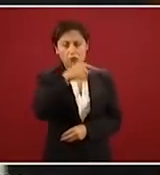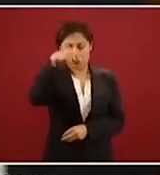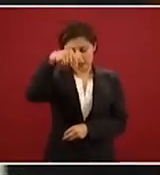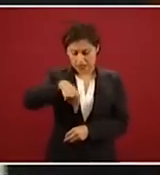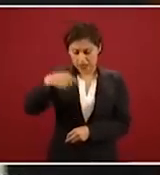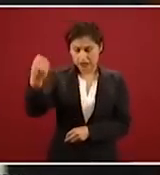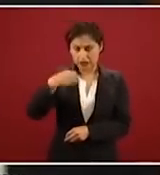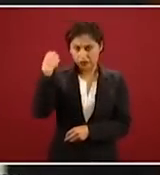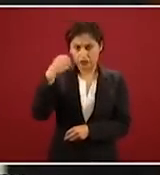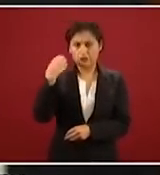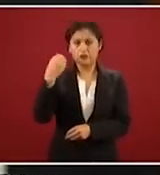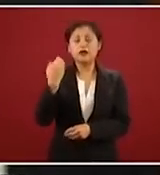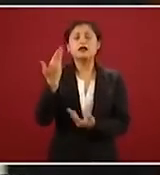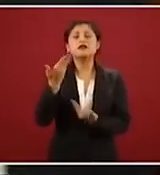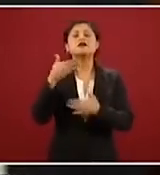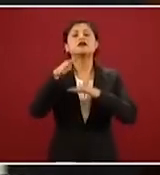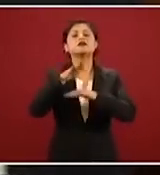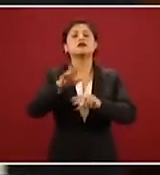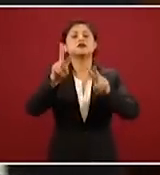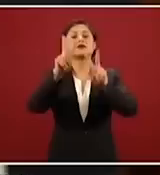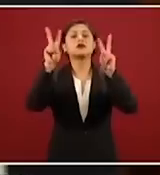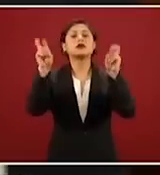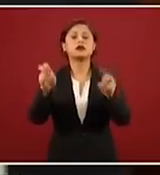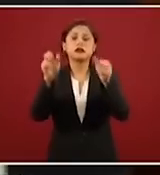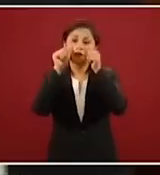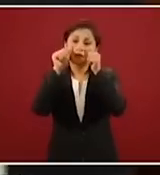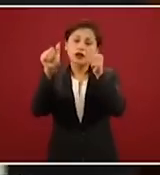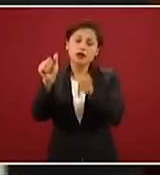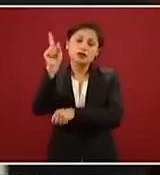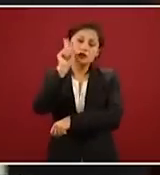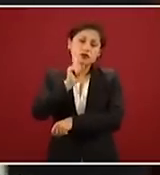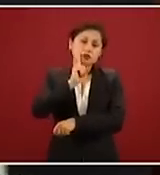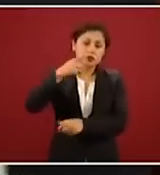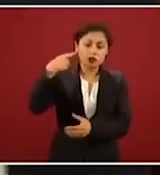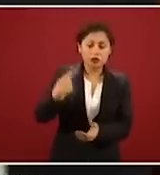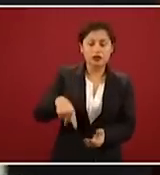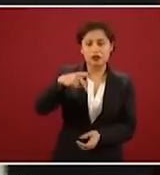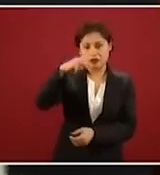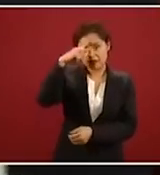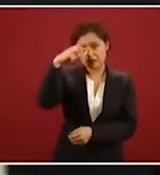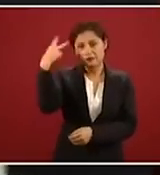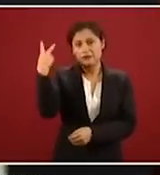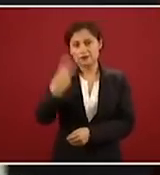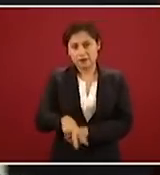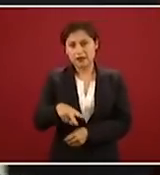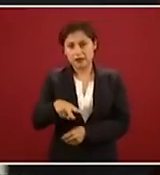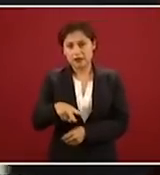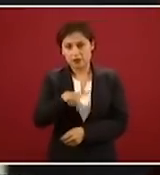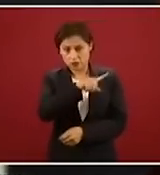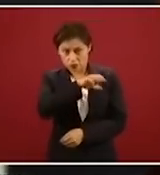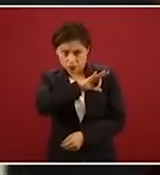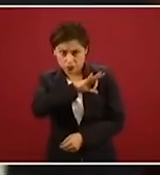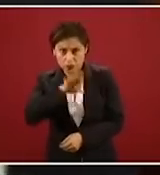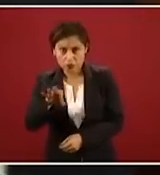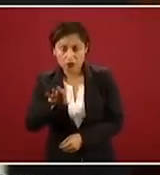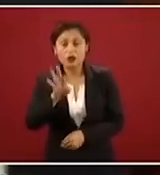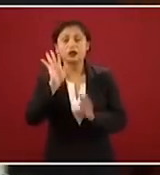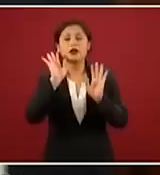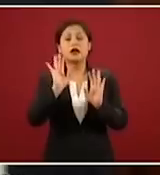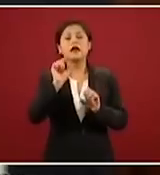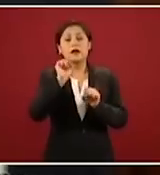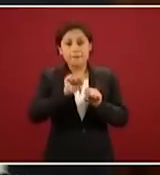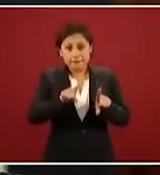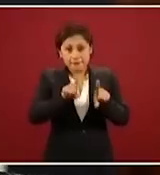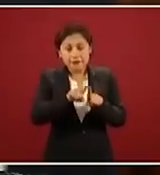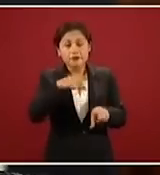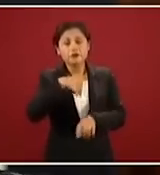desde su gobierno en materia de atención a las mujeres de este país? Sobre ese mismo tema, ahí le preguntaría saber